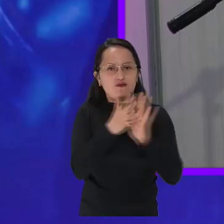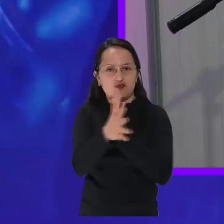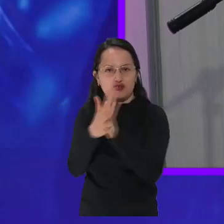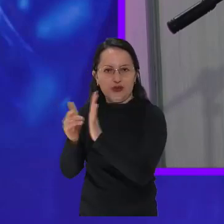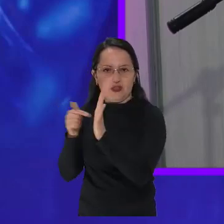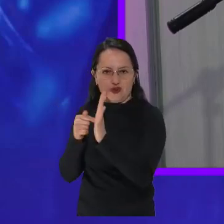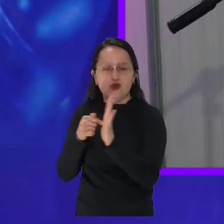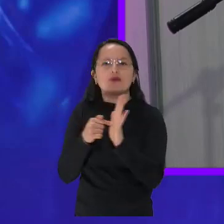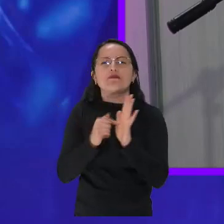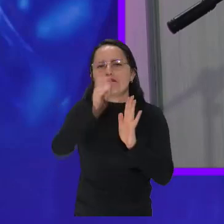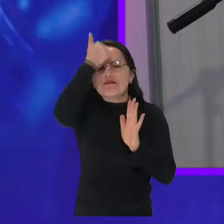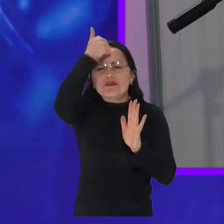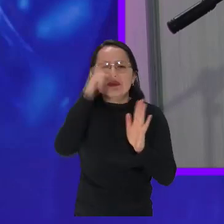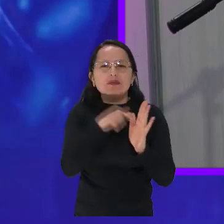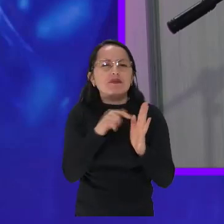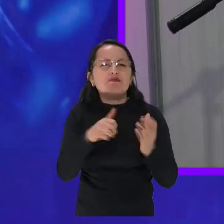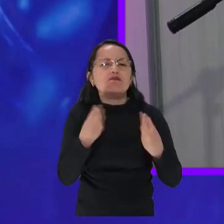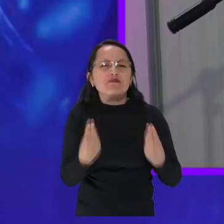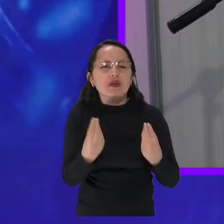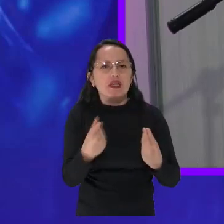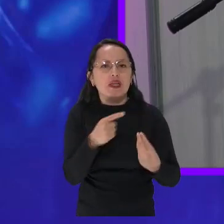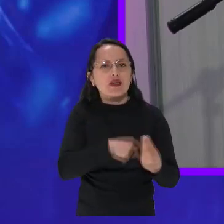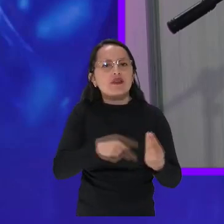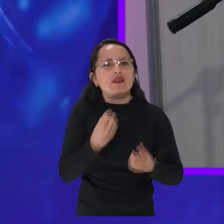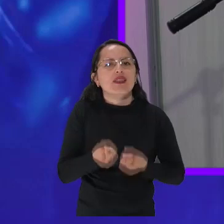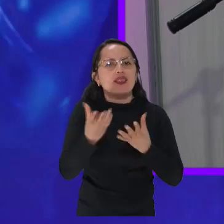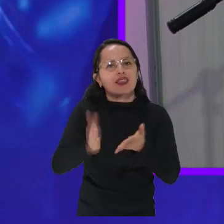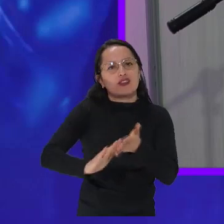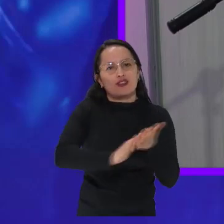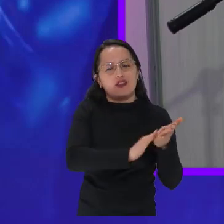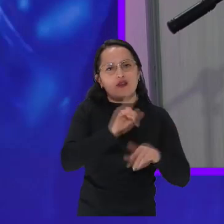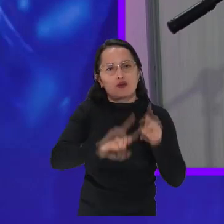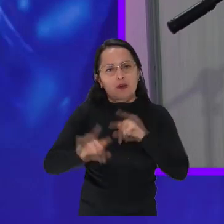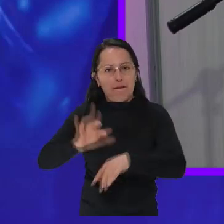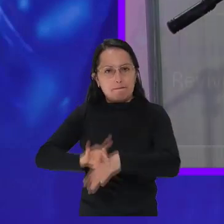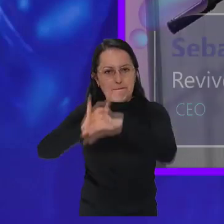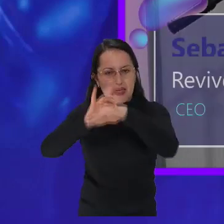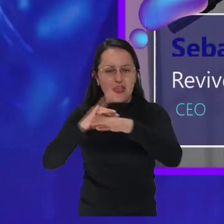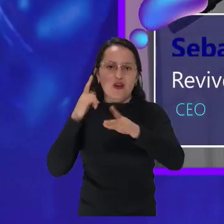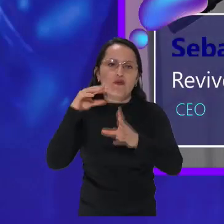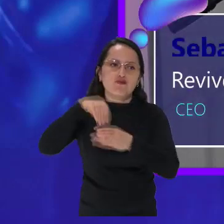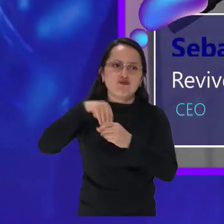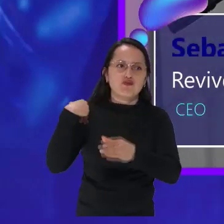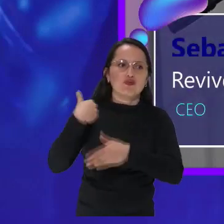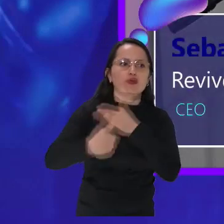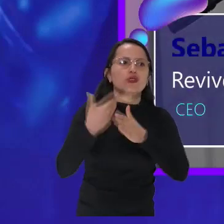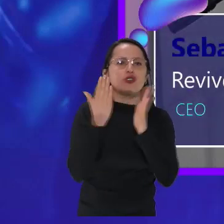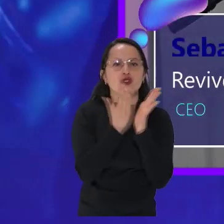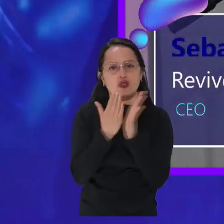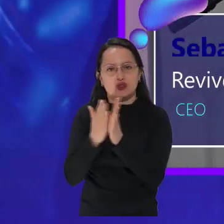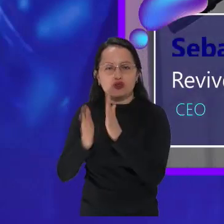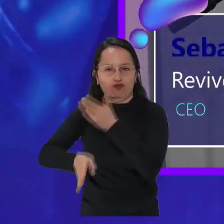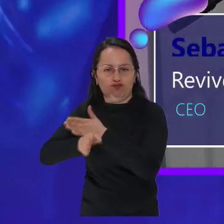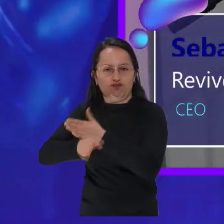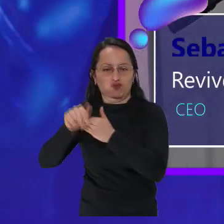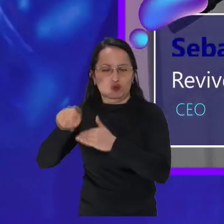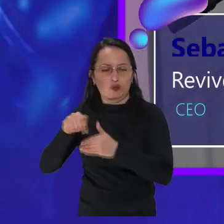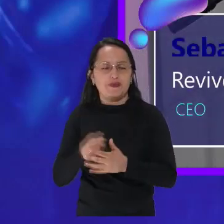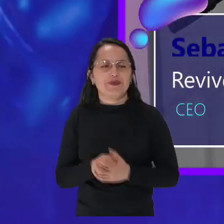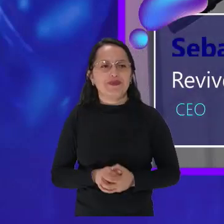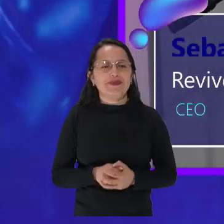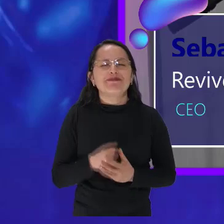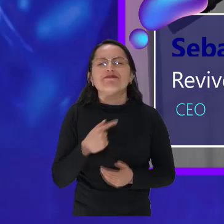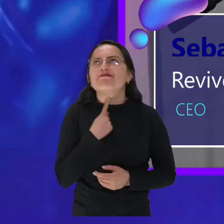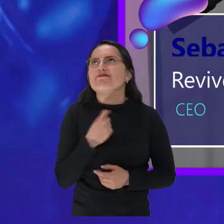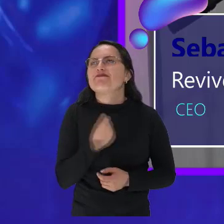información, principalmente para solucionar problemas en los médicos en sus procesos de educación continua. Nos